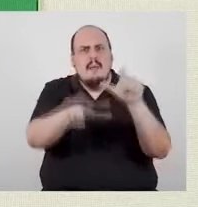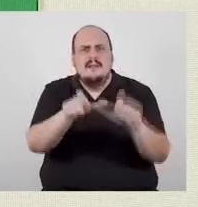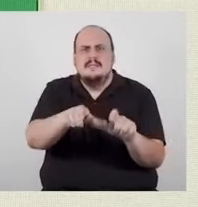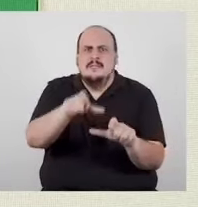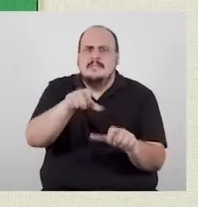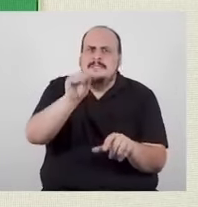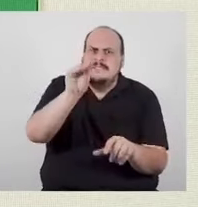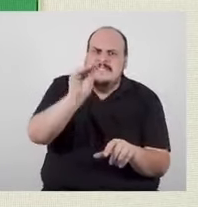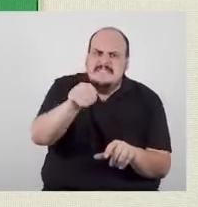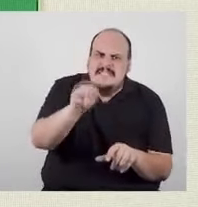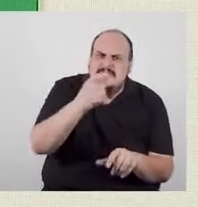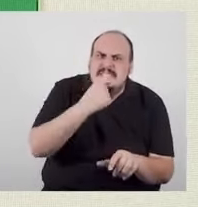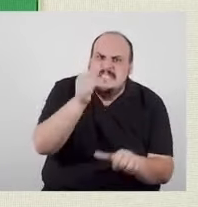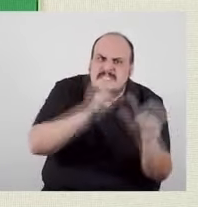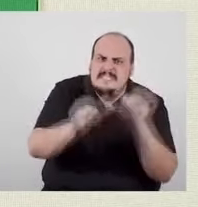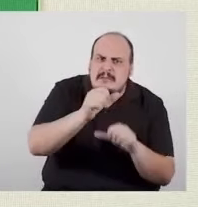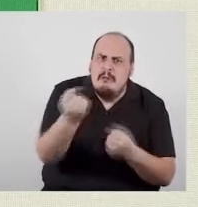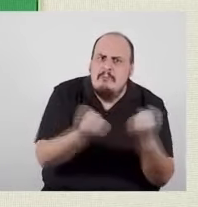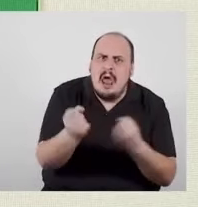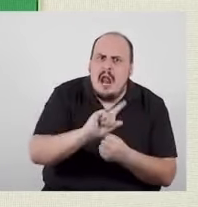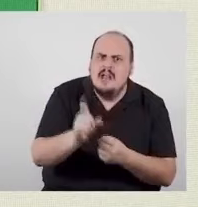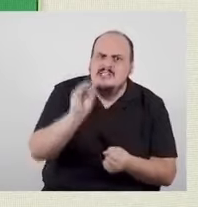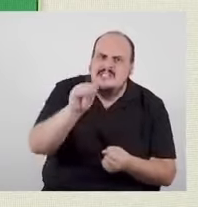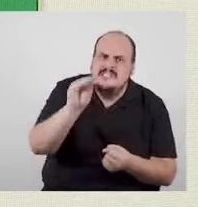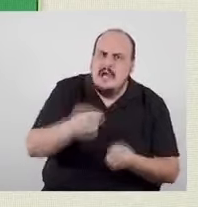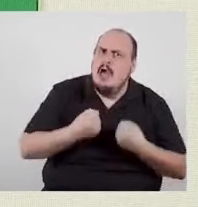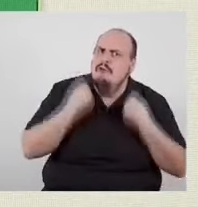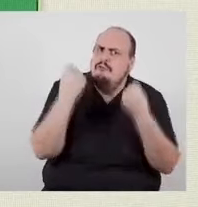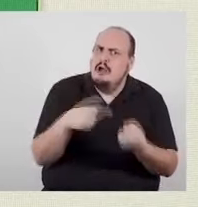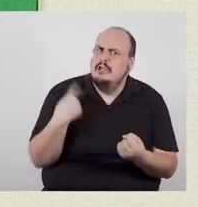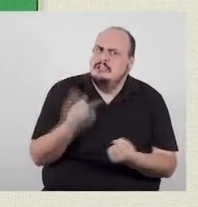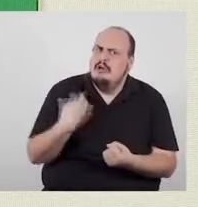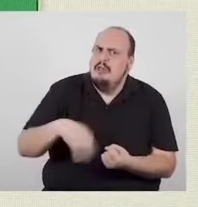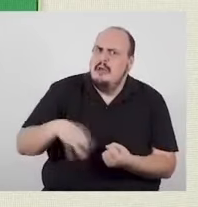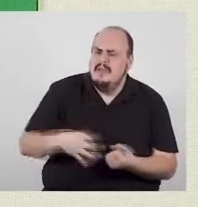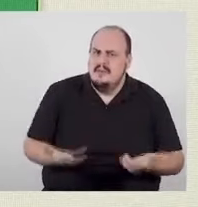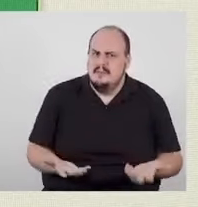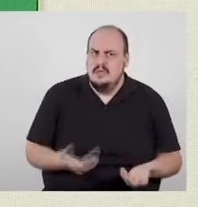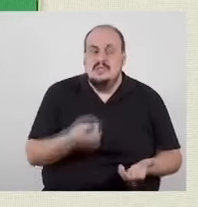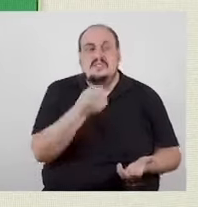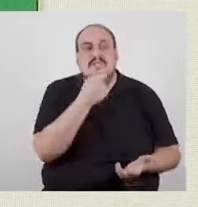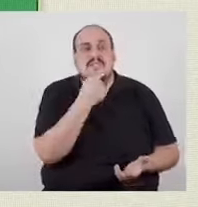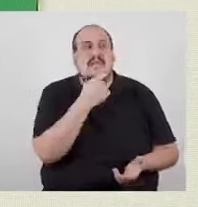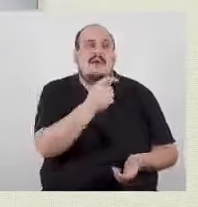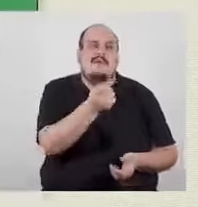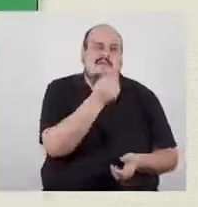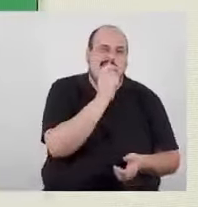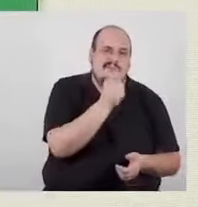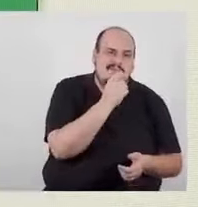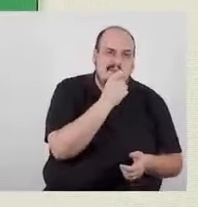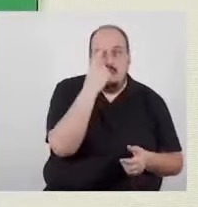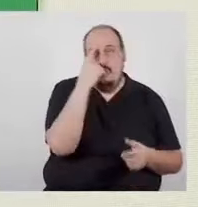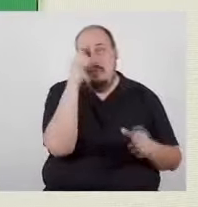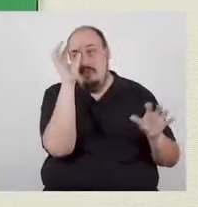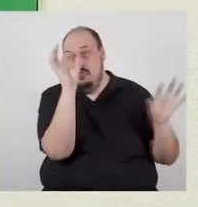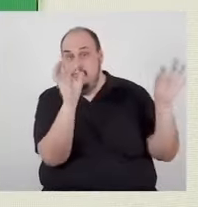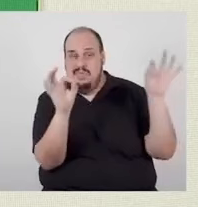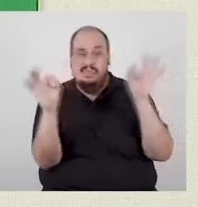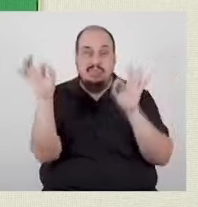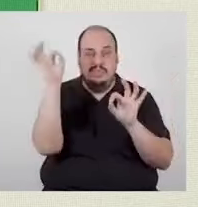que si estás en pedo no tenés que manejar. Si estás fumando sustancias que te alteran, por lo menos, las